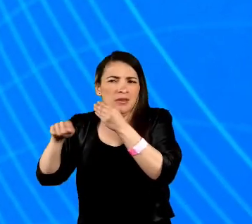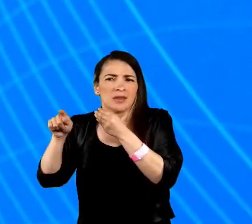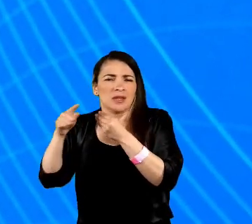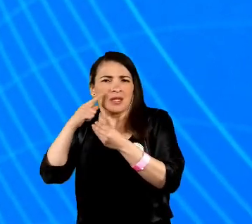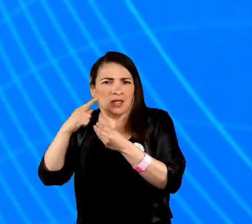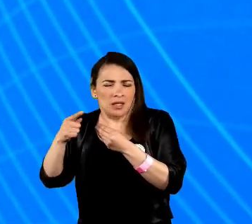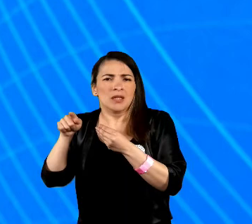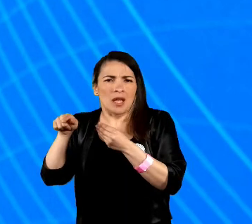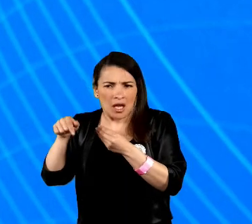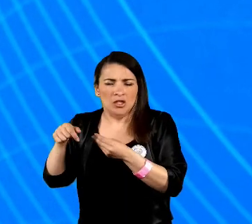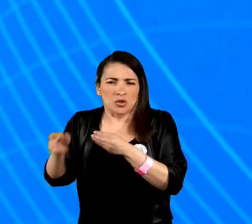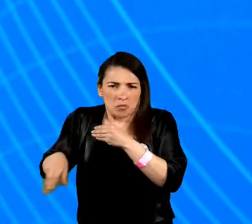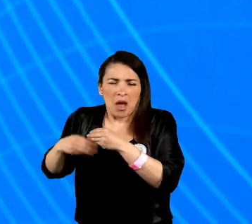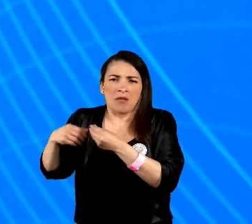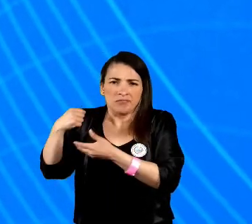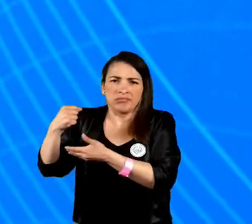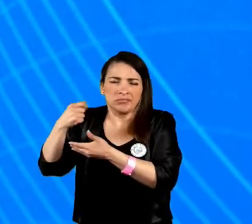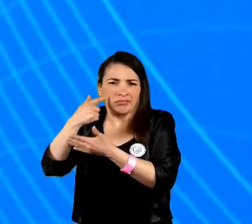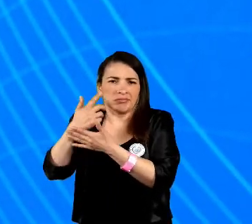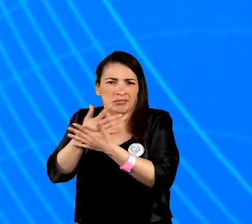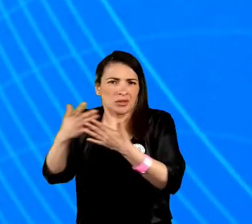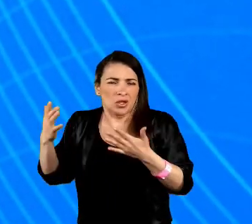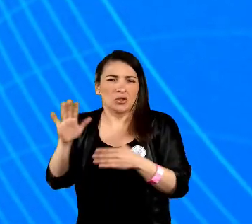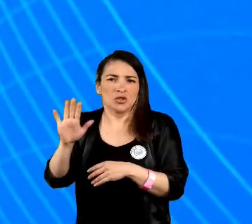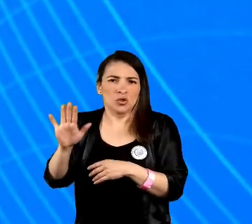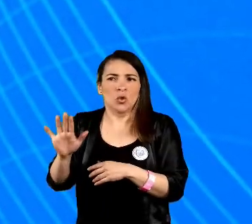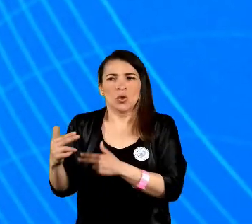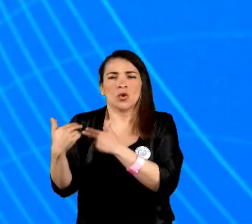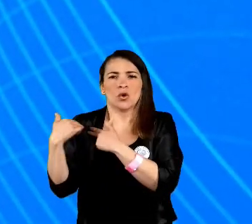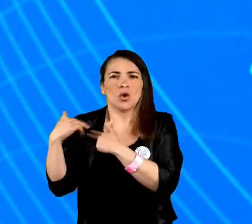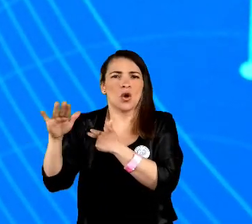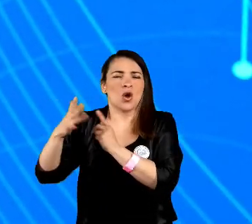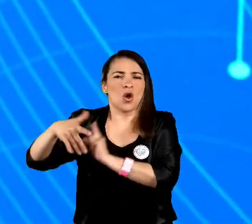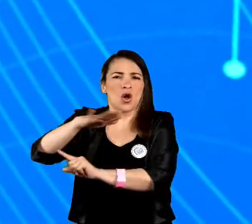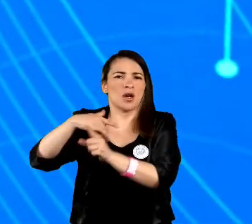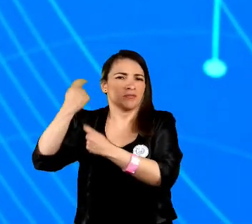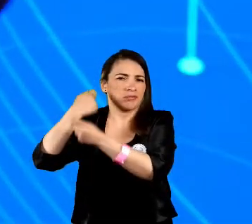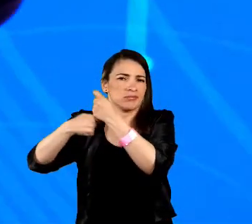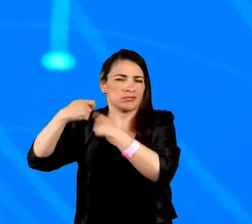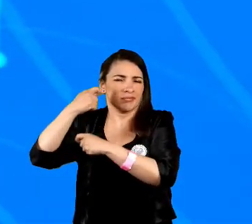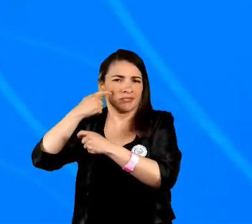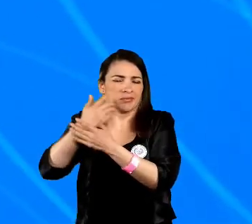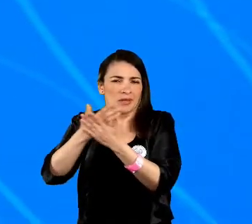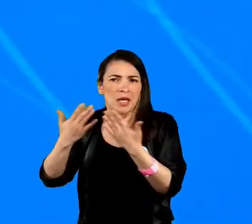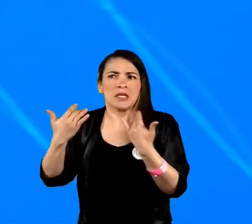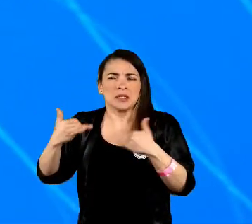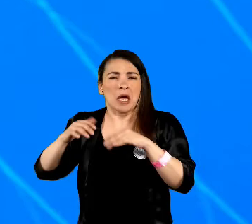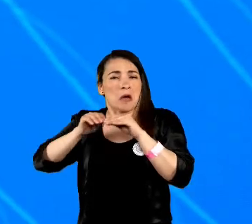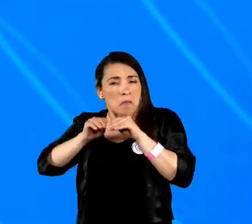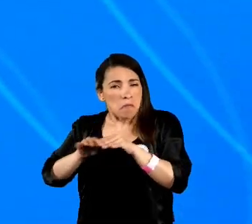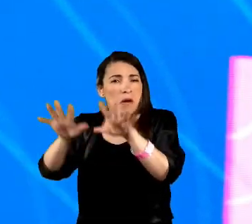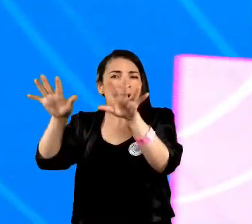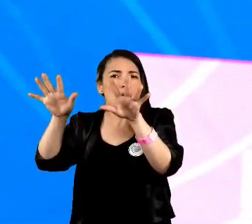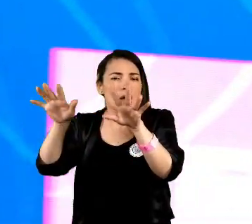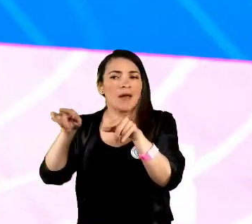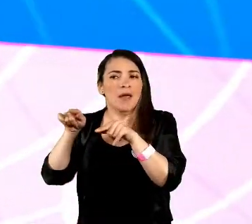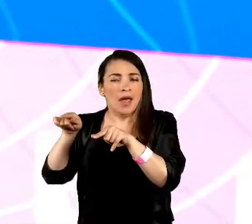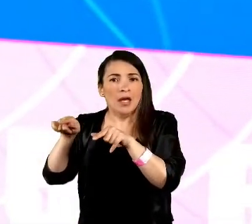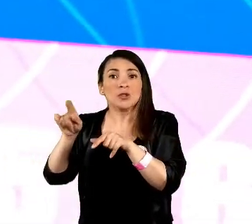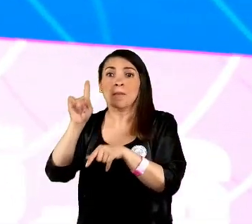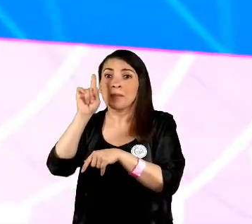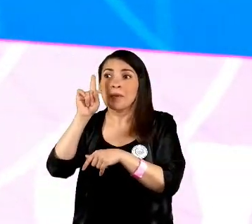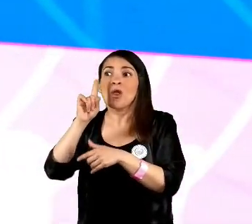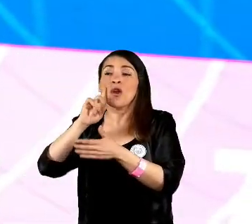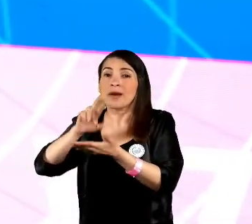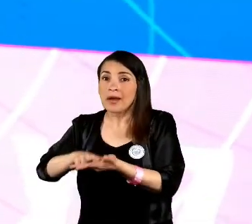el mercado ellos invierten a parte de arte de plata para terminar en eso de posicionar el mercado cuando sale al mercado ellos recuperan primero